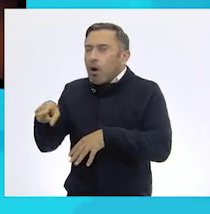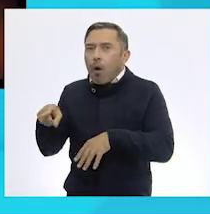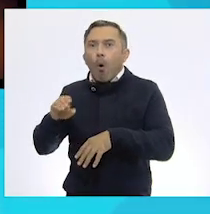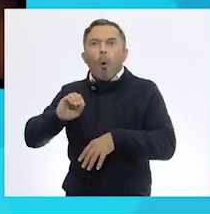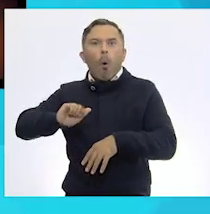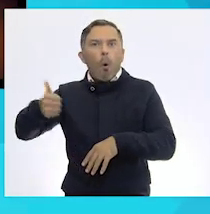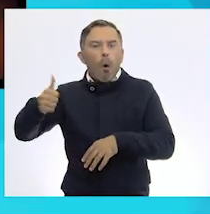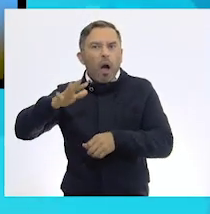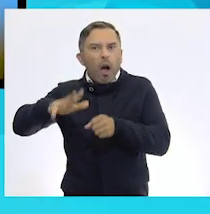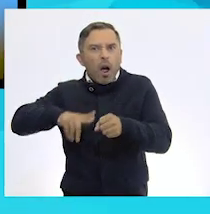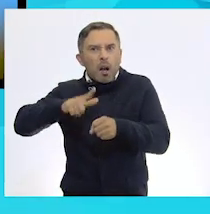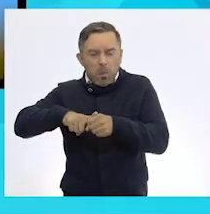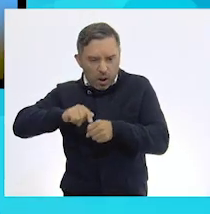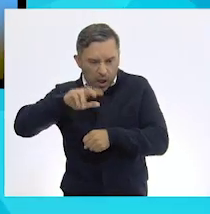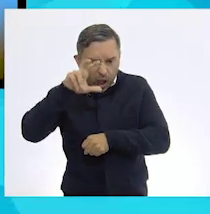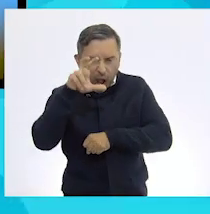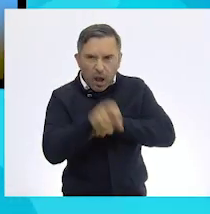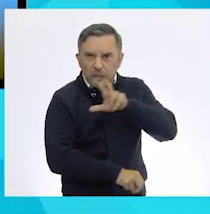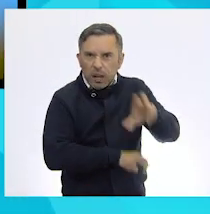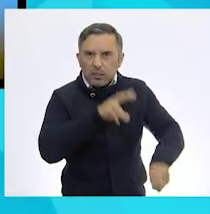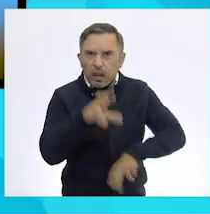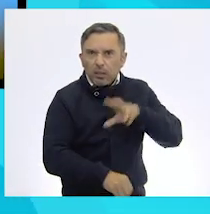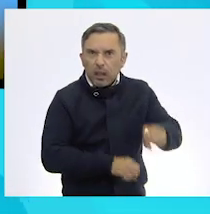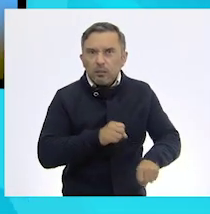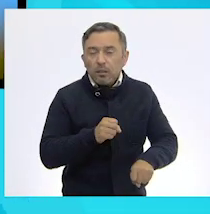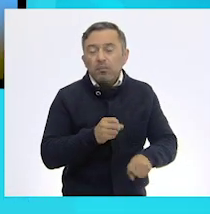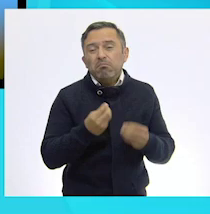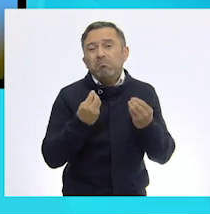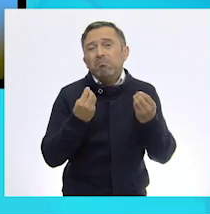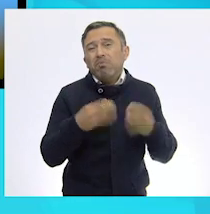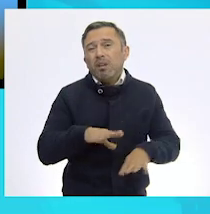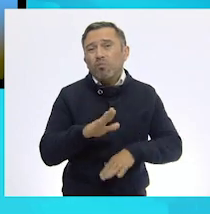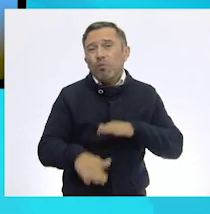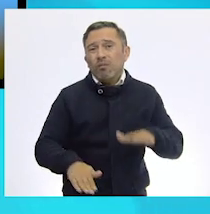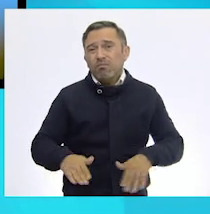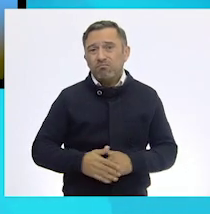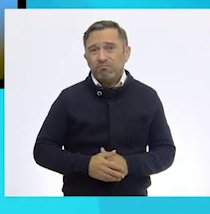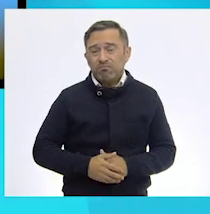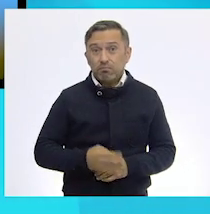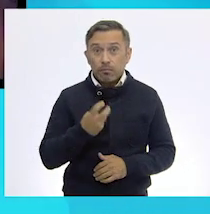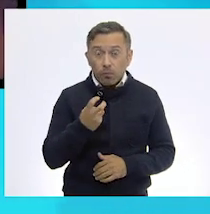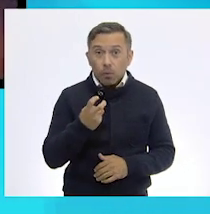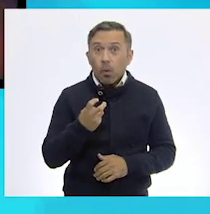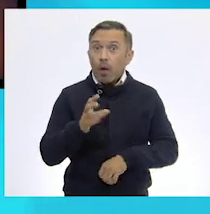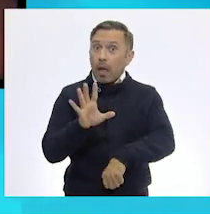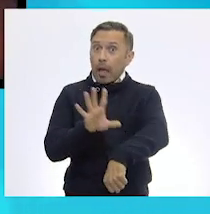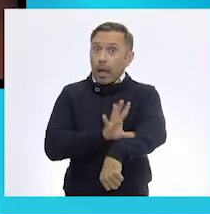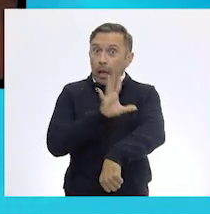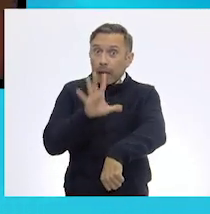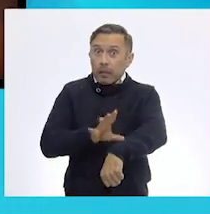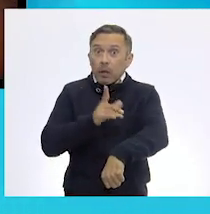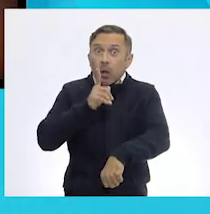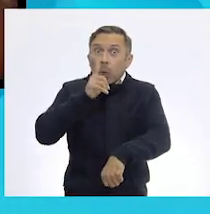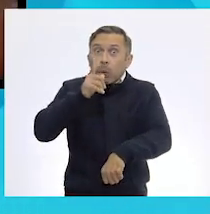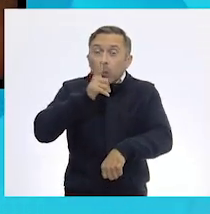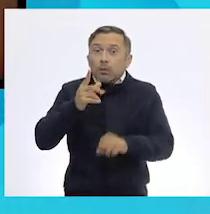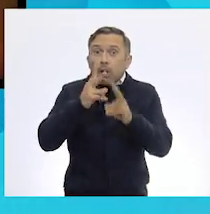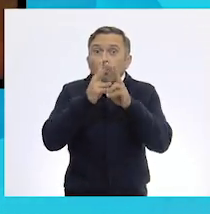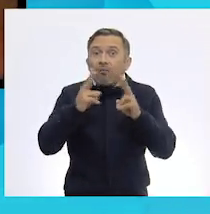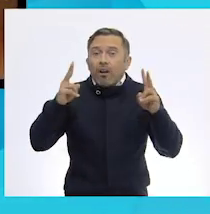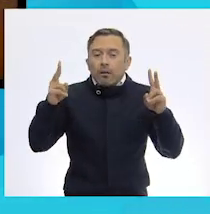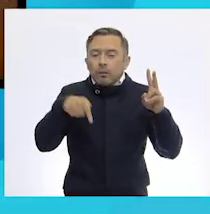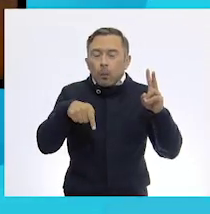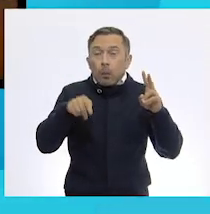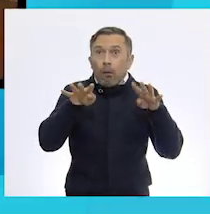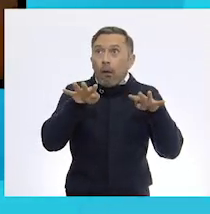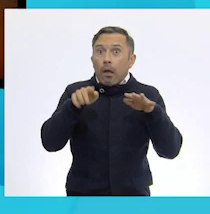algún depredador. Este es un ejemplo de cómo la luz eléctrica contamina al alterar